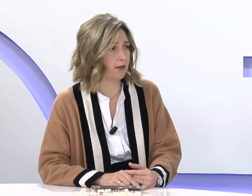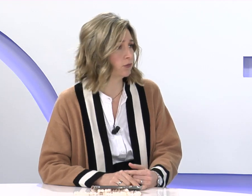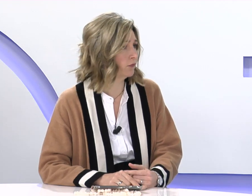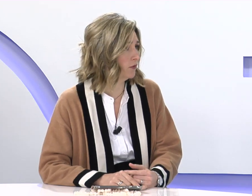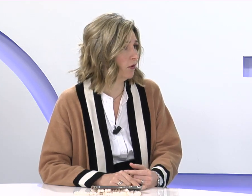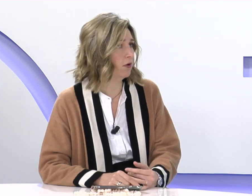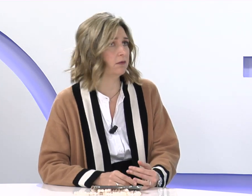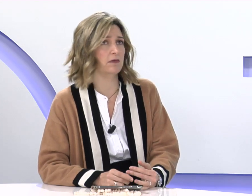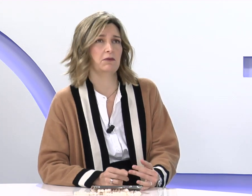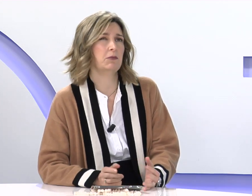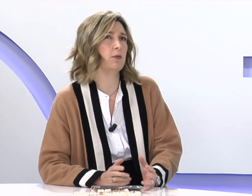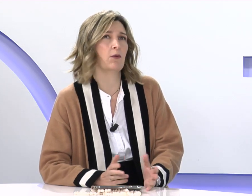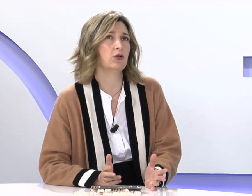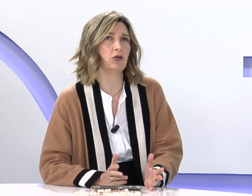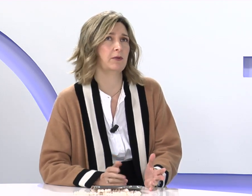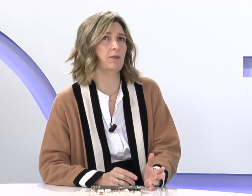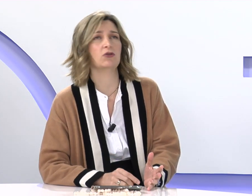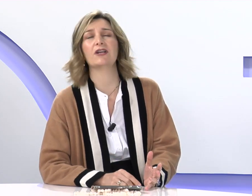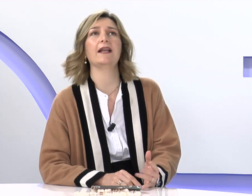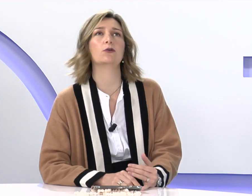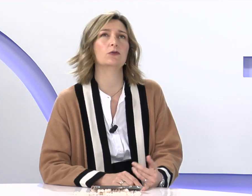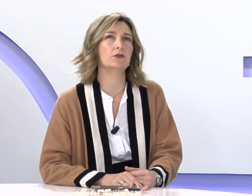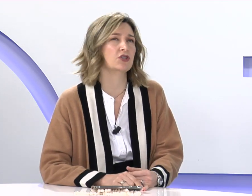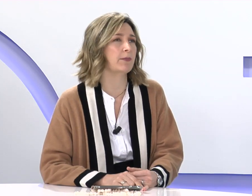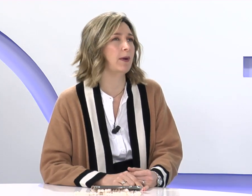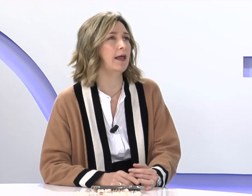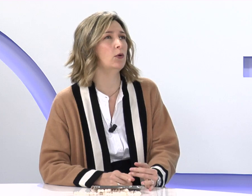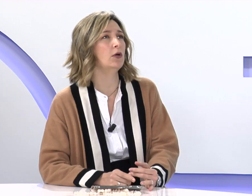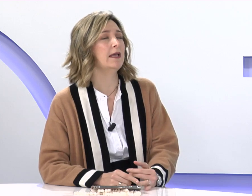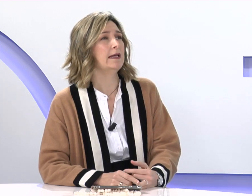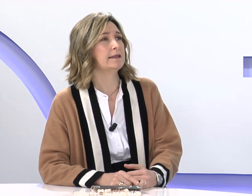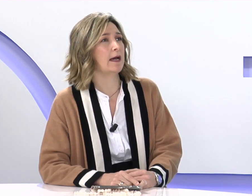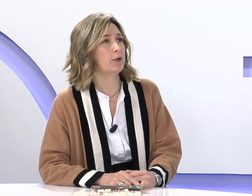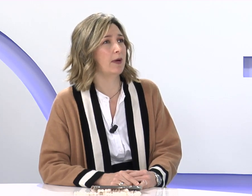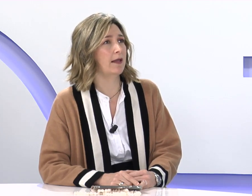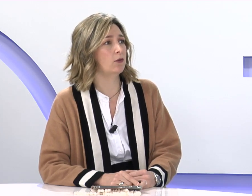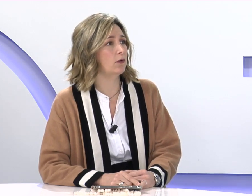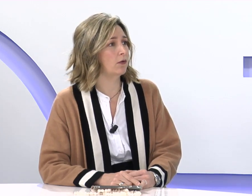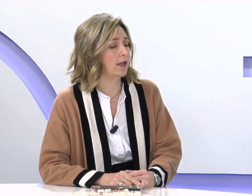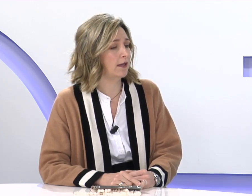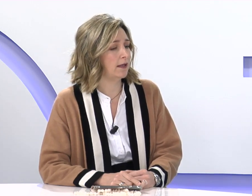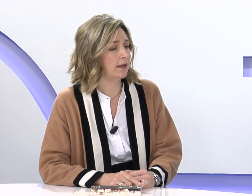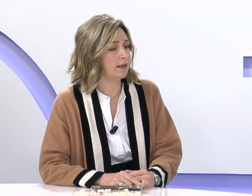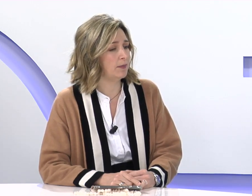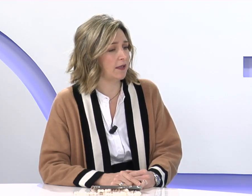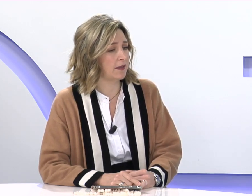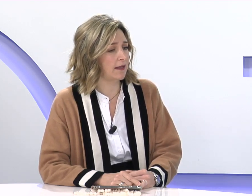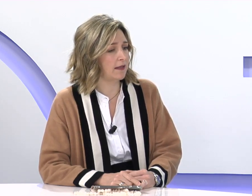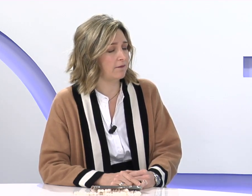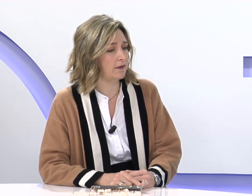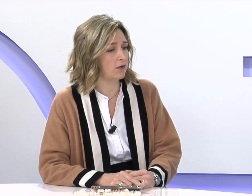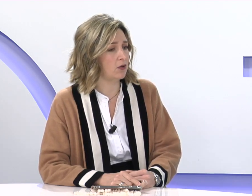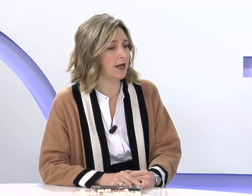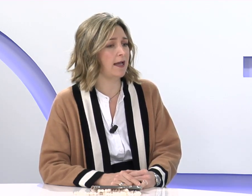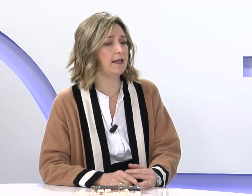el de la construcción no me acuerdo todos pero vamos yo sé que la construcción se ha aprobado se ha aprobado limpieza de